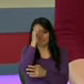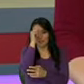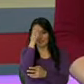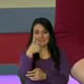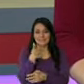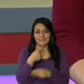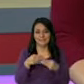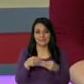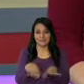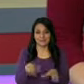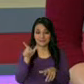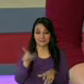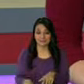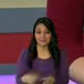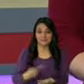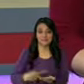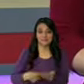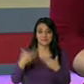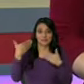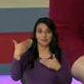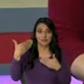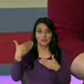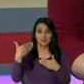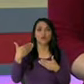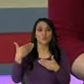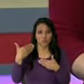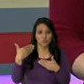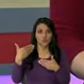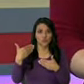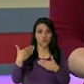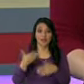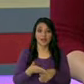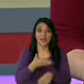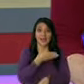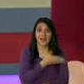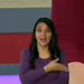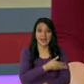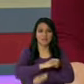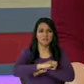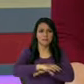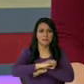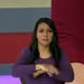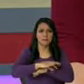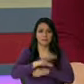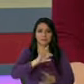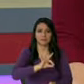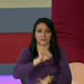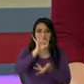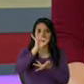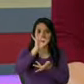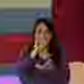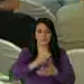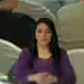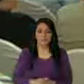Un analista político afirma que esto tiene mucho que ver en el mecanismo que se aplica para la designación de escaños.